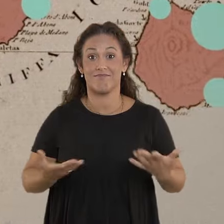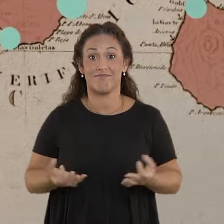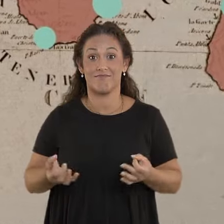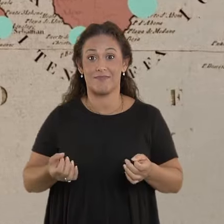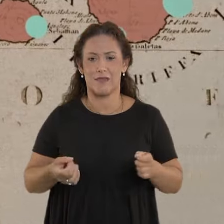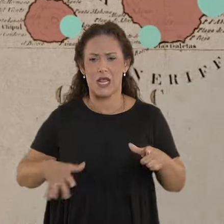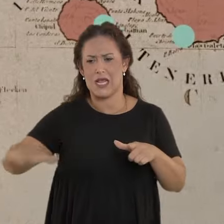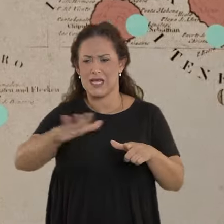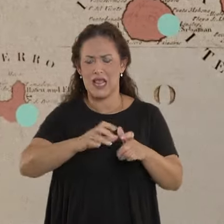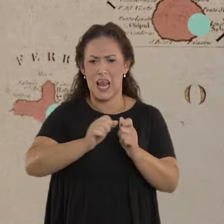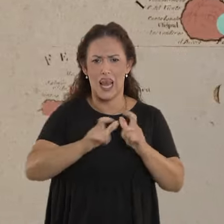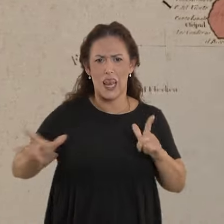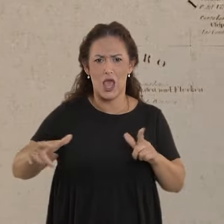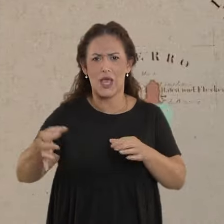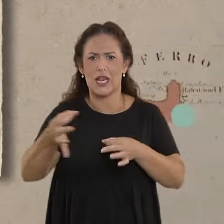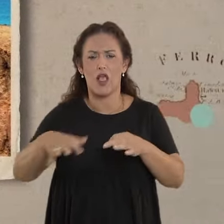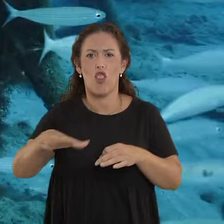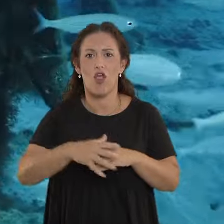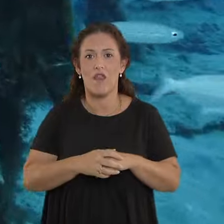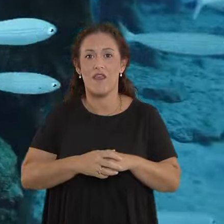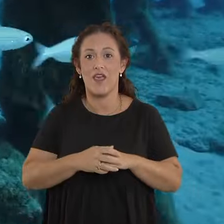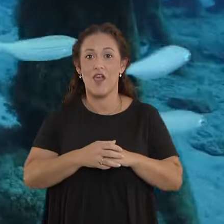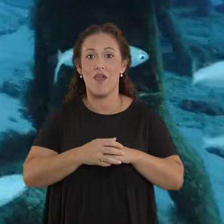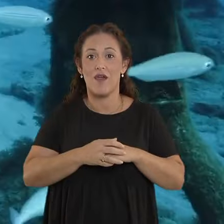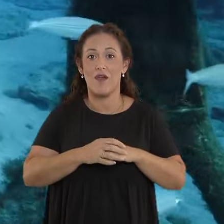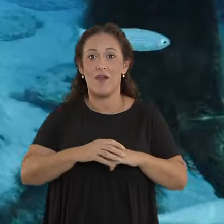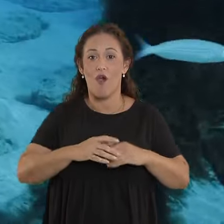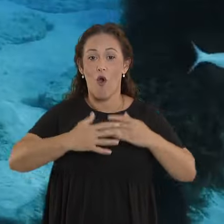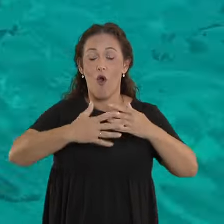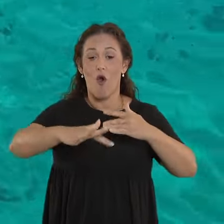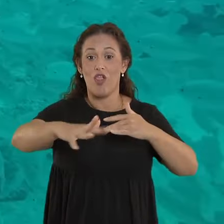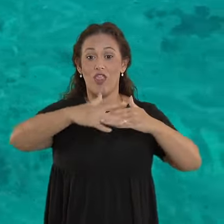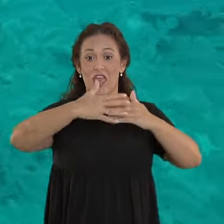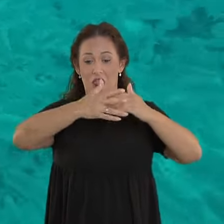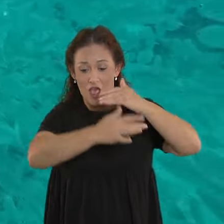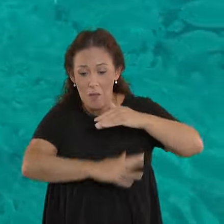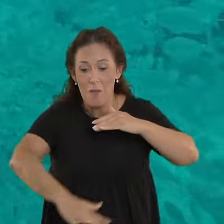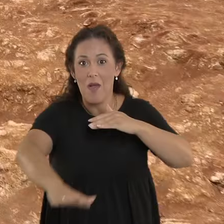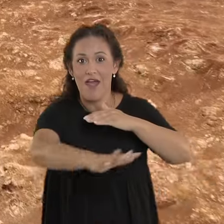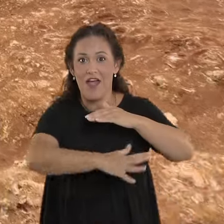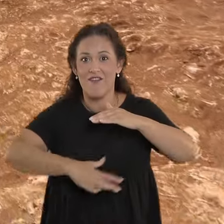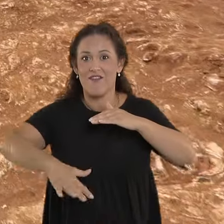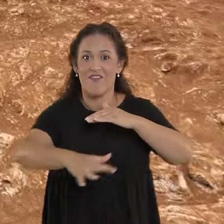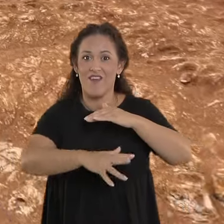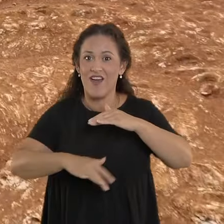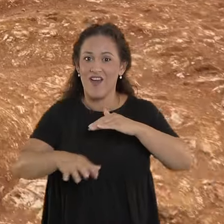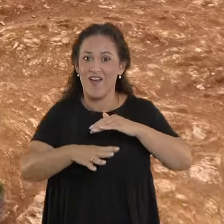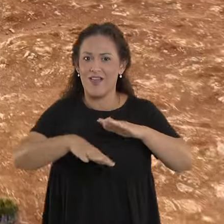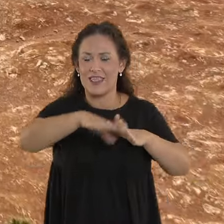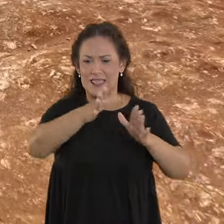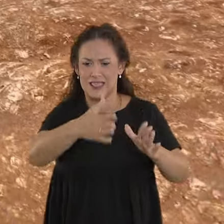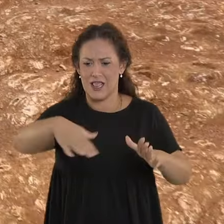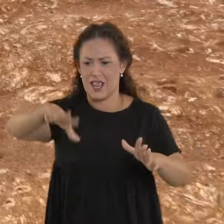Espacios alejados de la multitud podemos encontrar en las islas. Bajo las profundidades del Océano Atlántico, en el punto más álgido